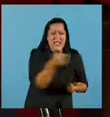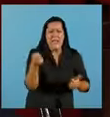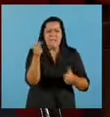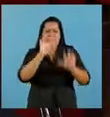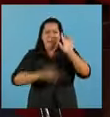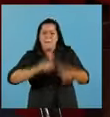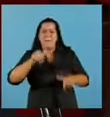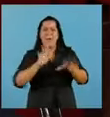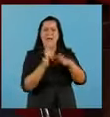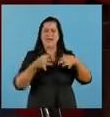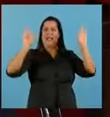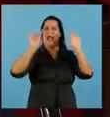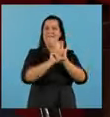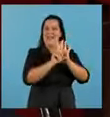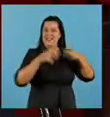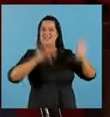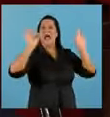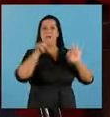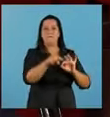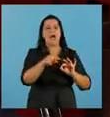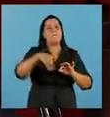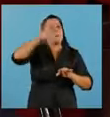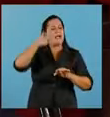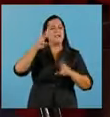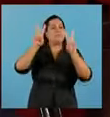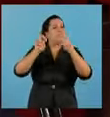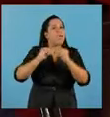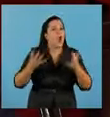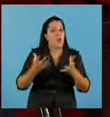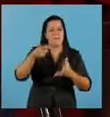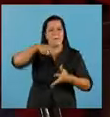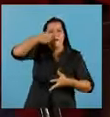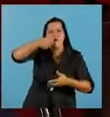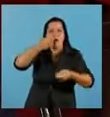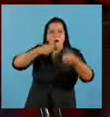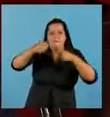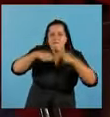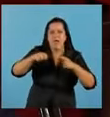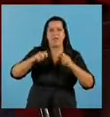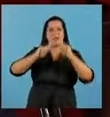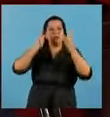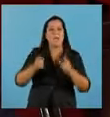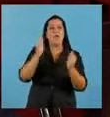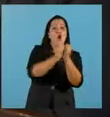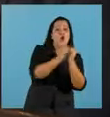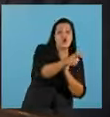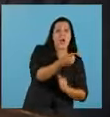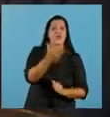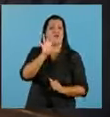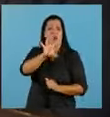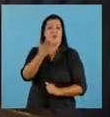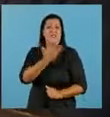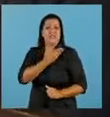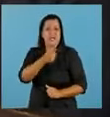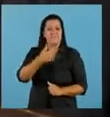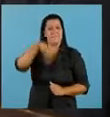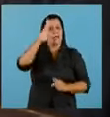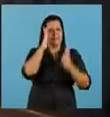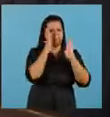logrado desarrollarse a través del narcotráfico, especialmente en la zona de influencia de Rosario y Santa Fe.